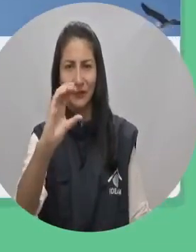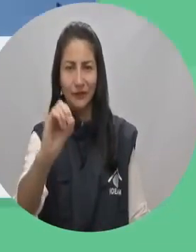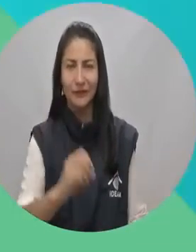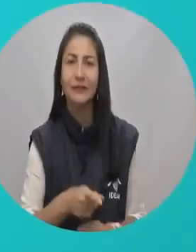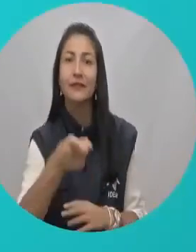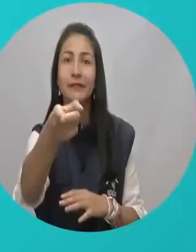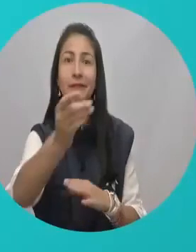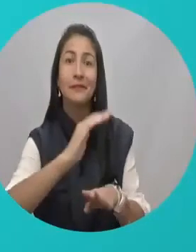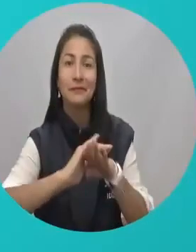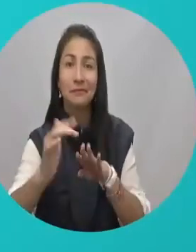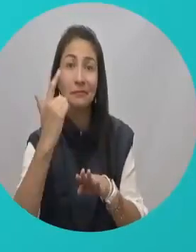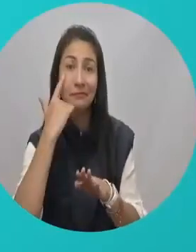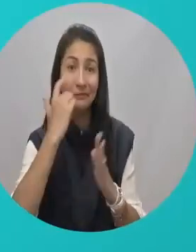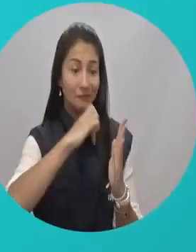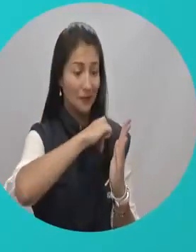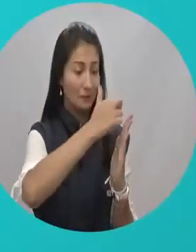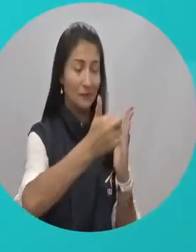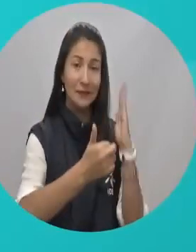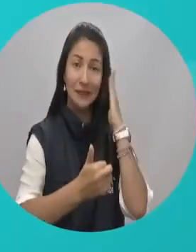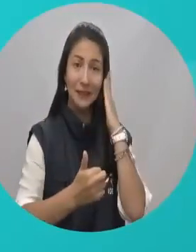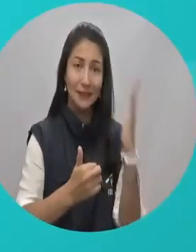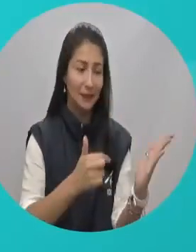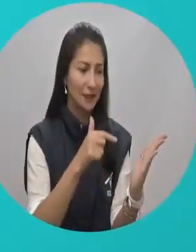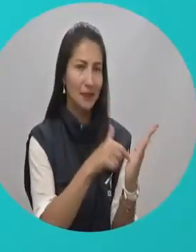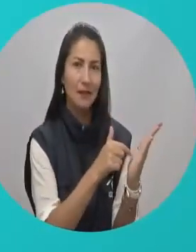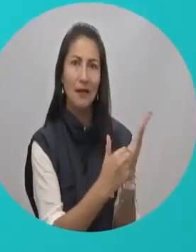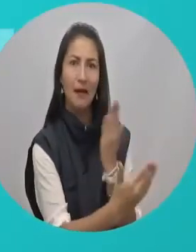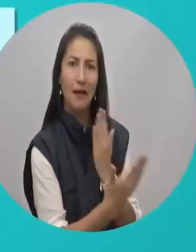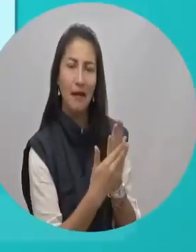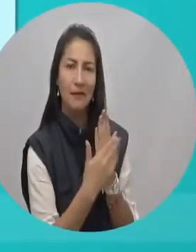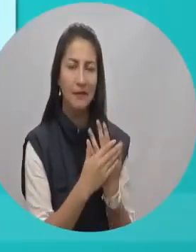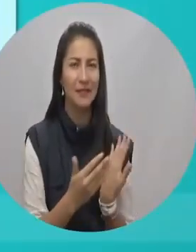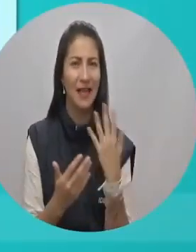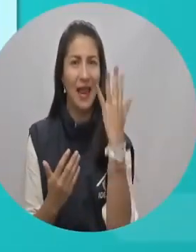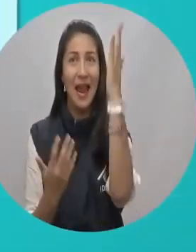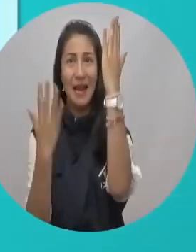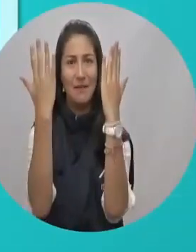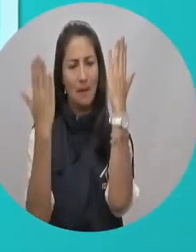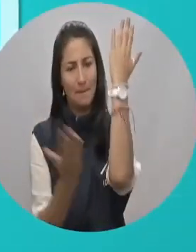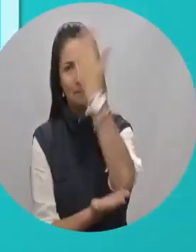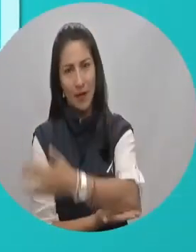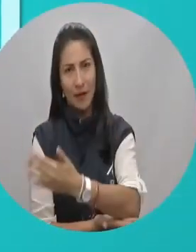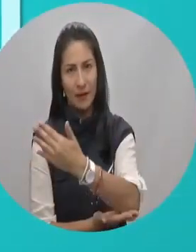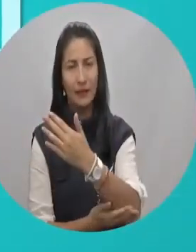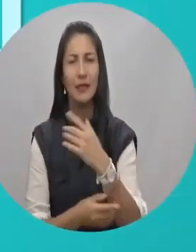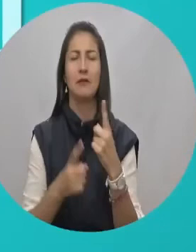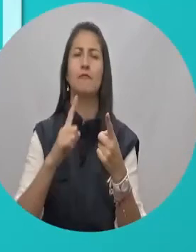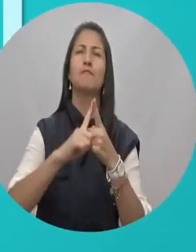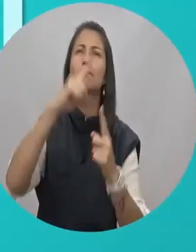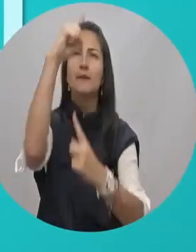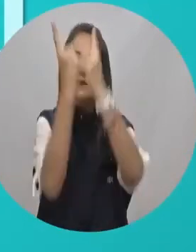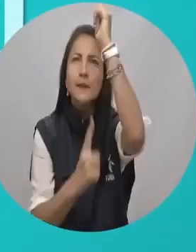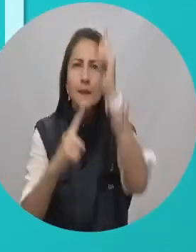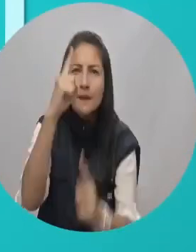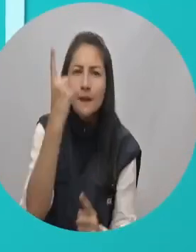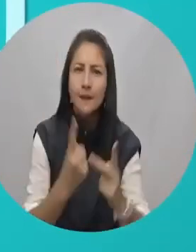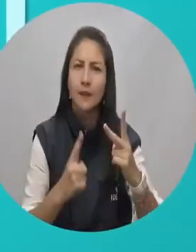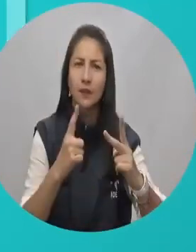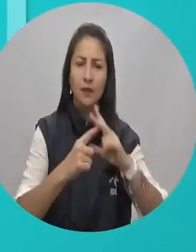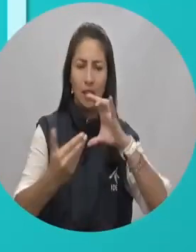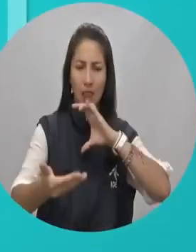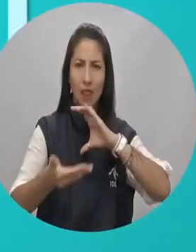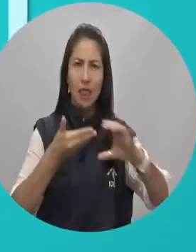www.idean.gov.co. Te invitamos a consultar la aplicación Mi Pronóstico del IDEAN. Ahora con información sobre deforestación,